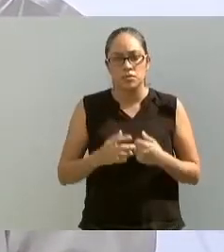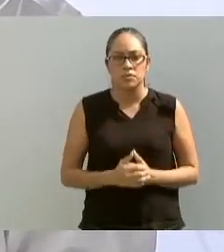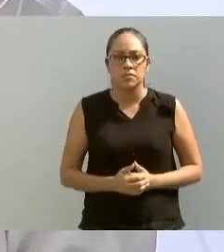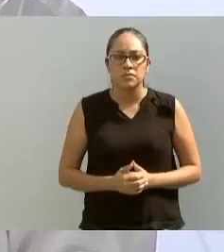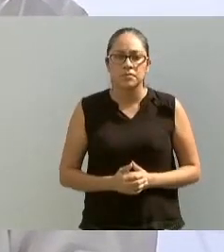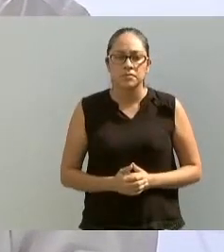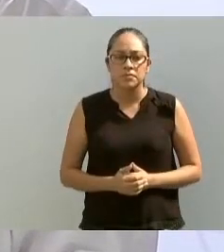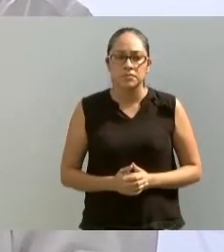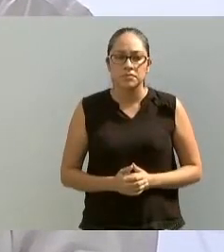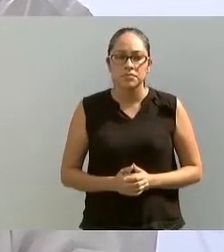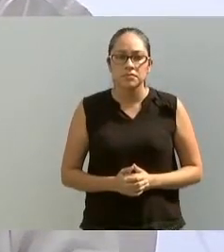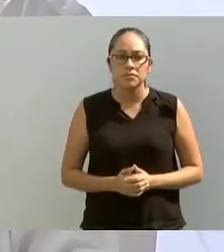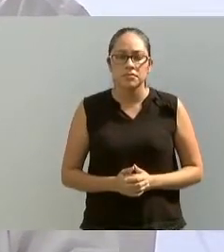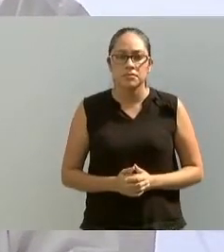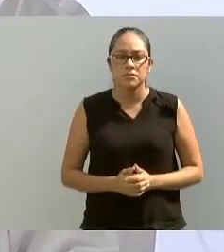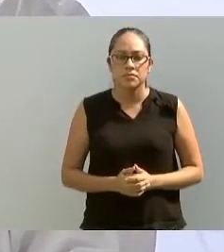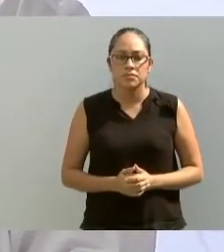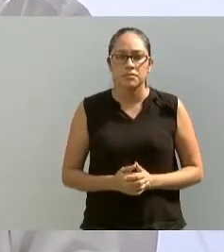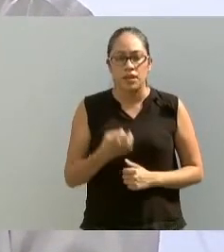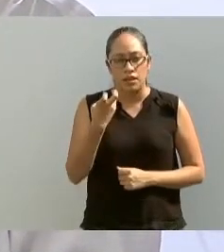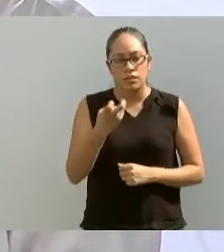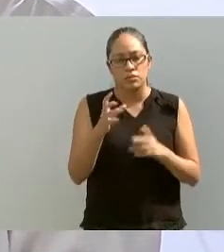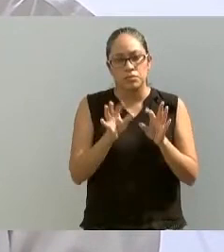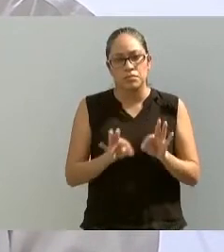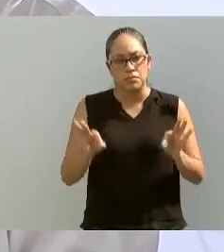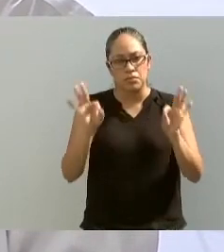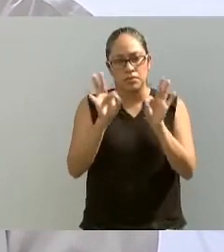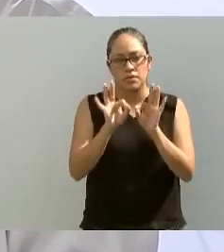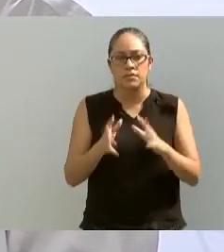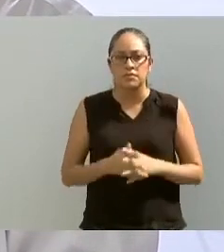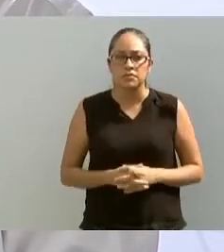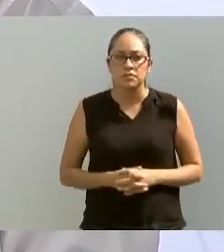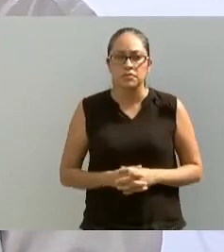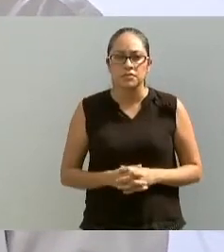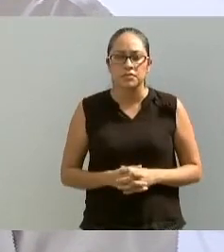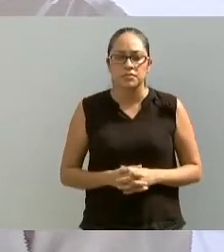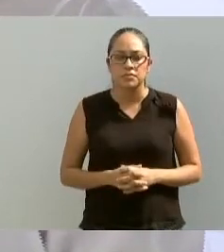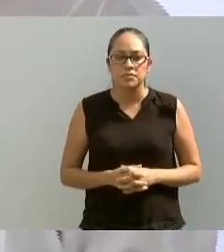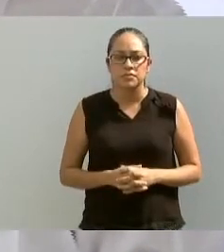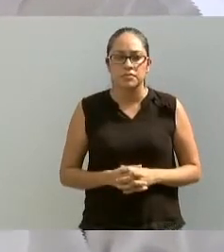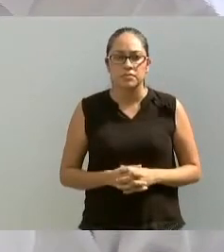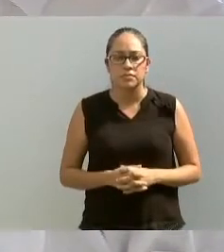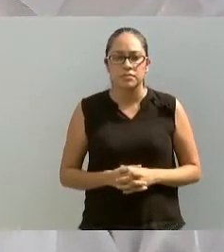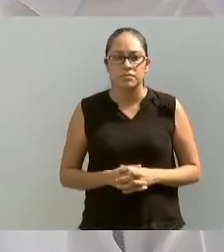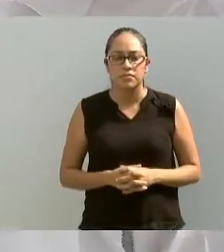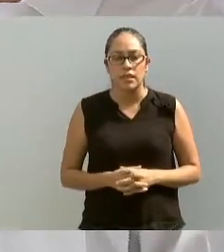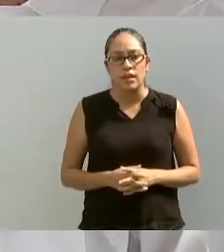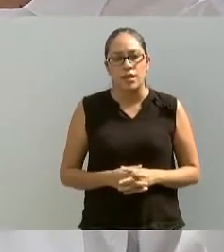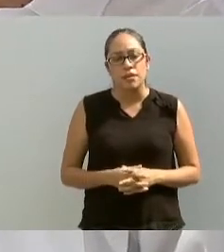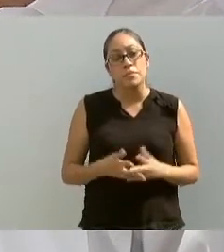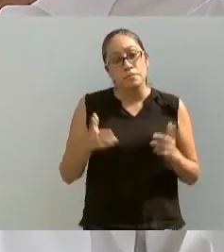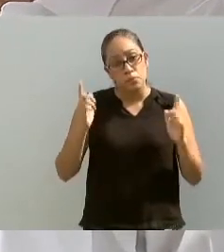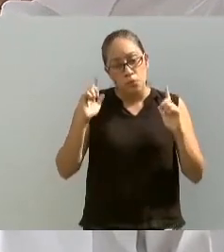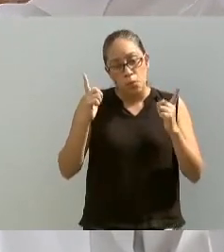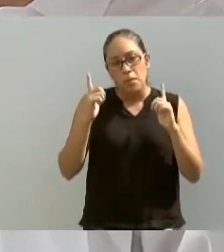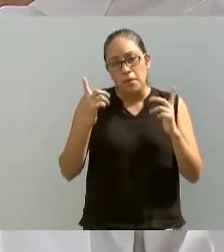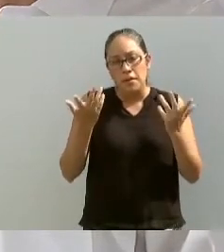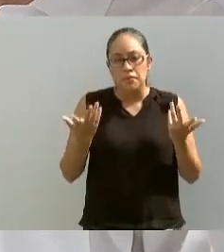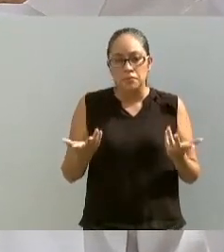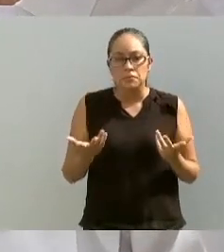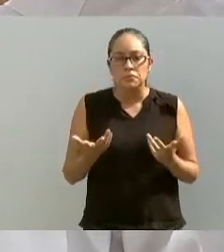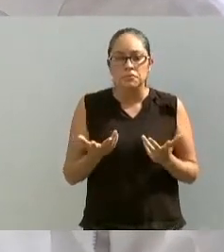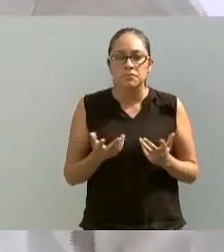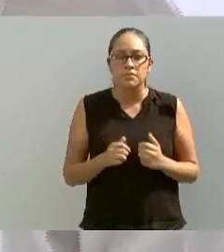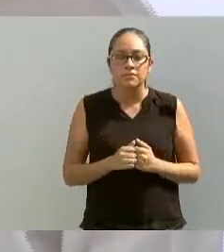reclusos. Esto es importante. Desde luego, lo ideal